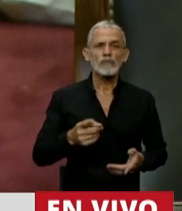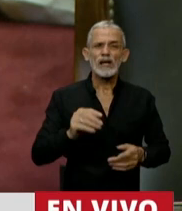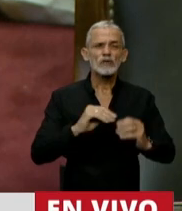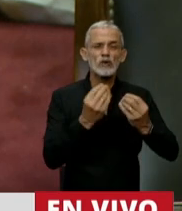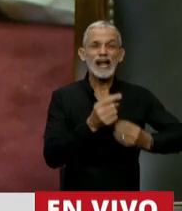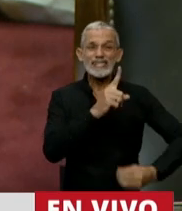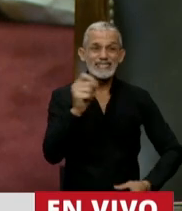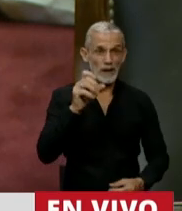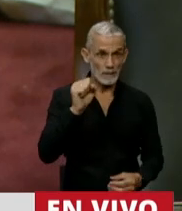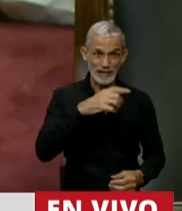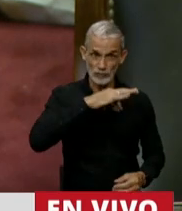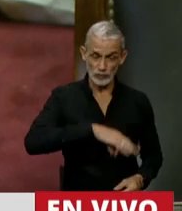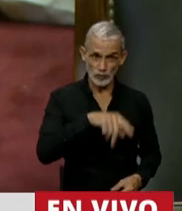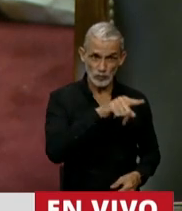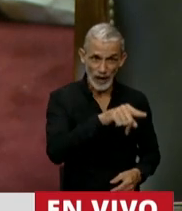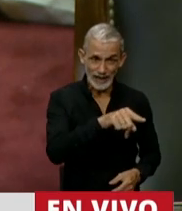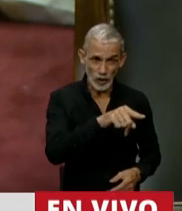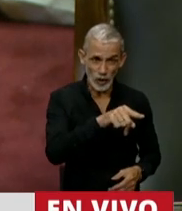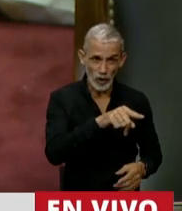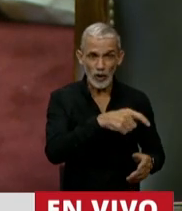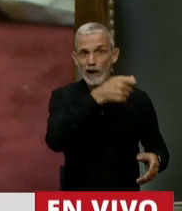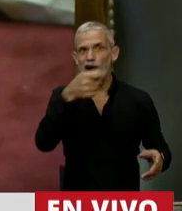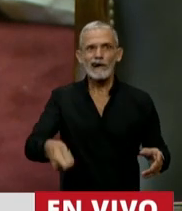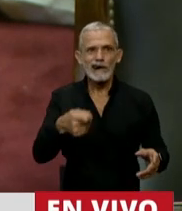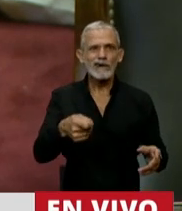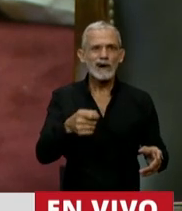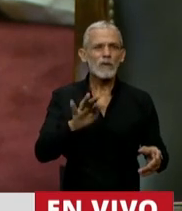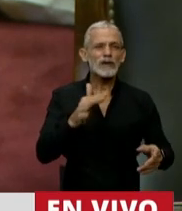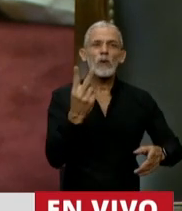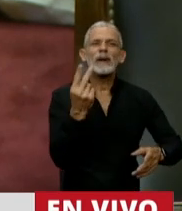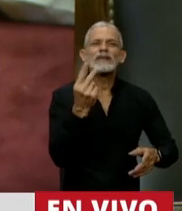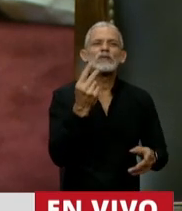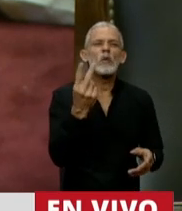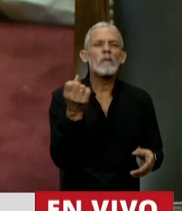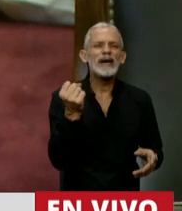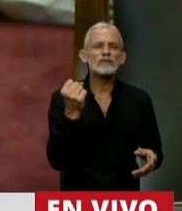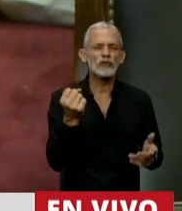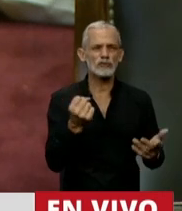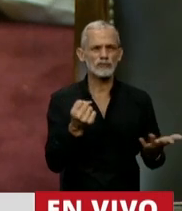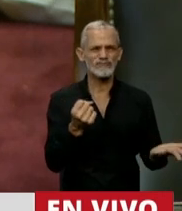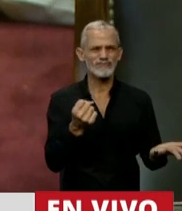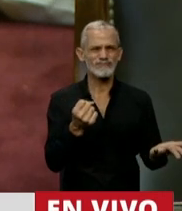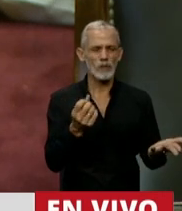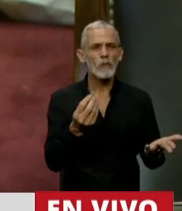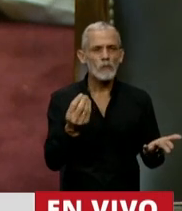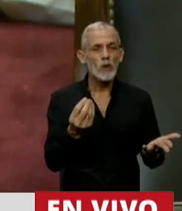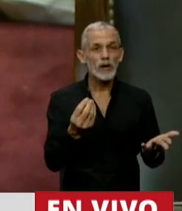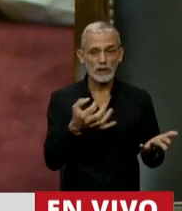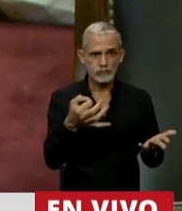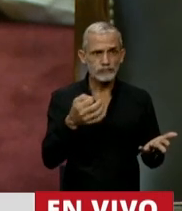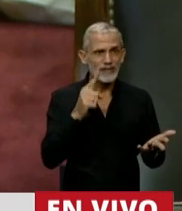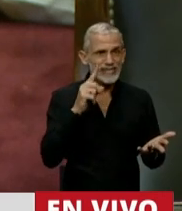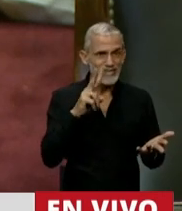100 pesos que ganan tiene que estar aportando 21 pesos porque realmente